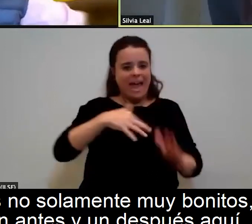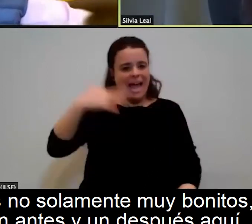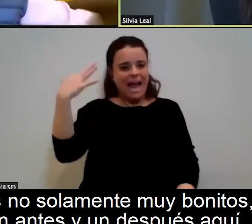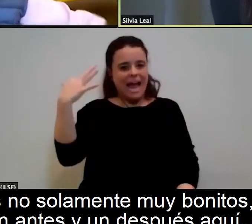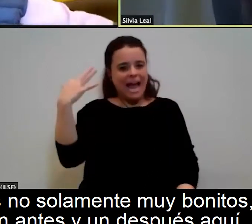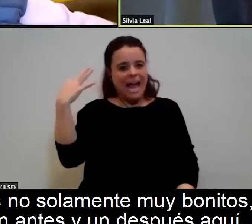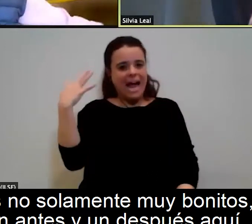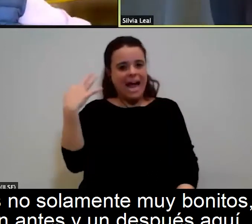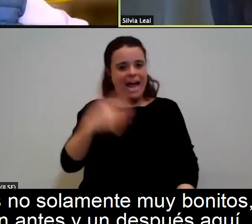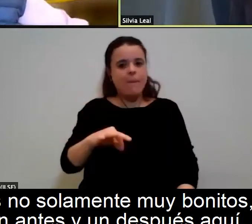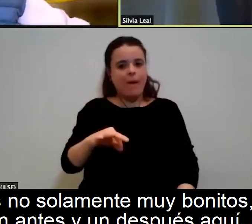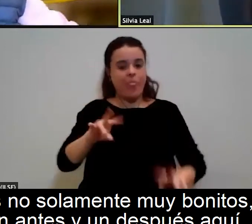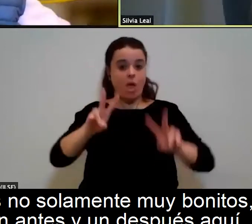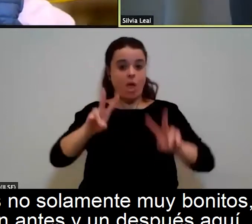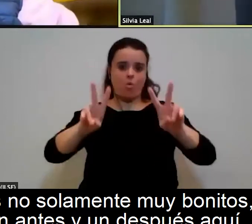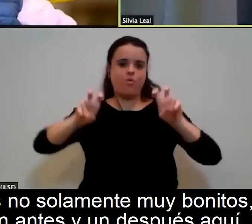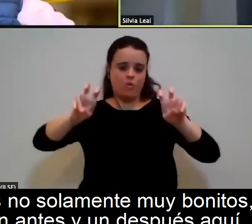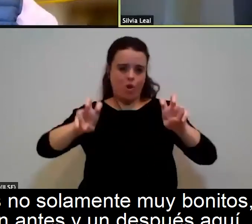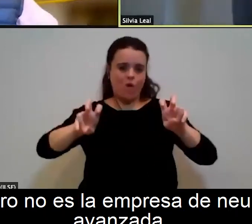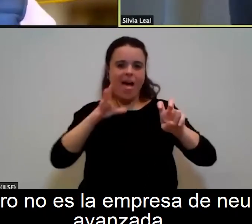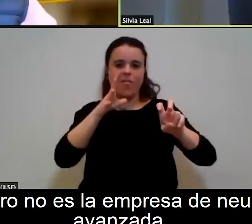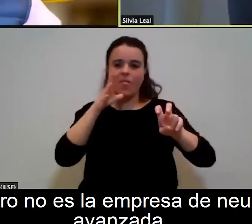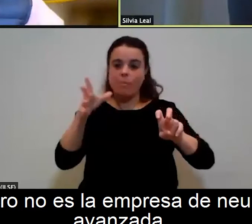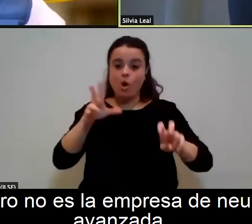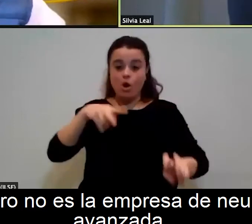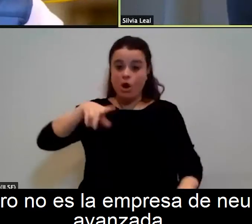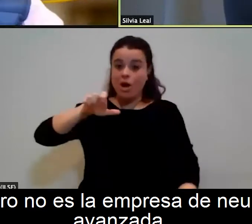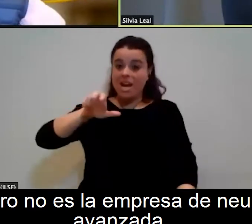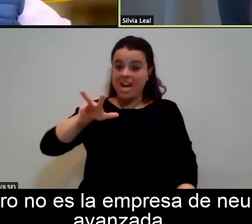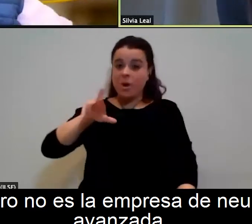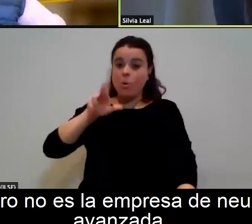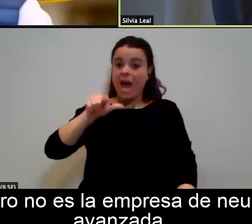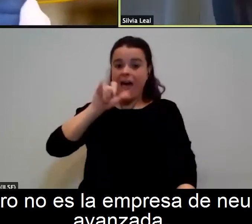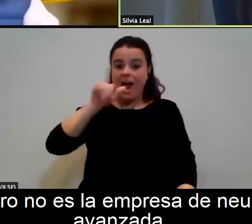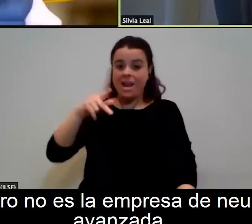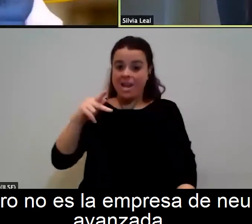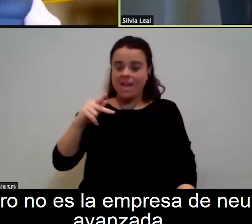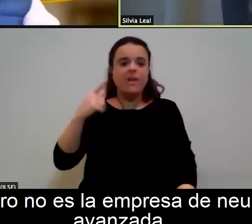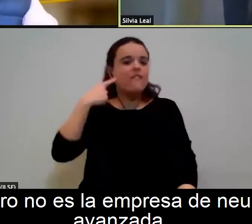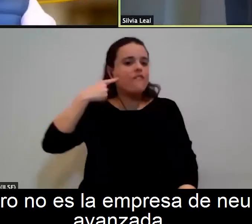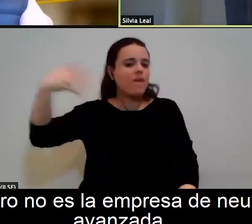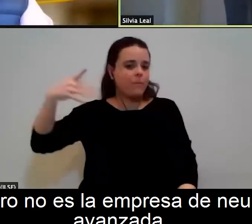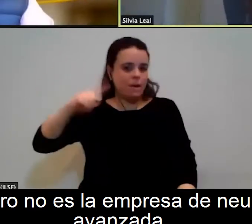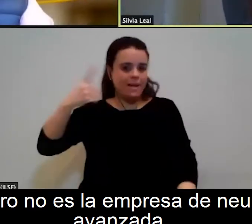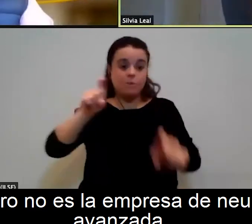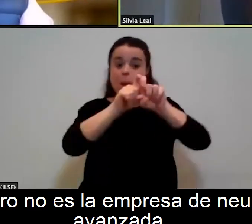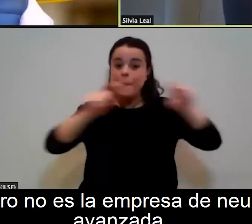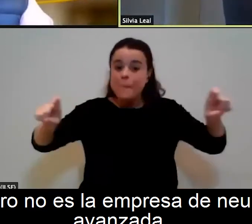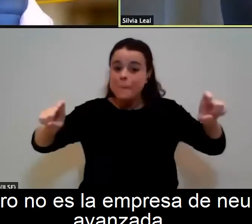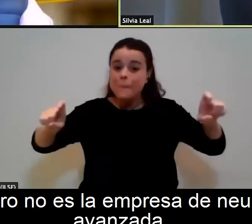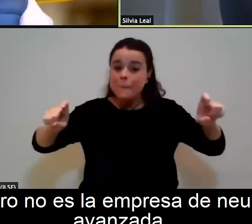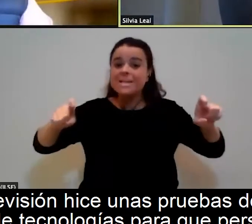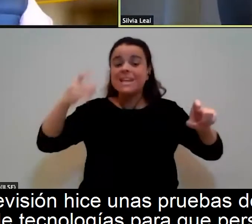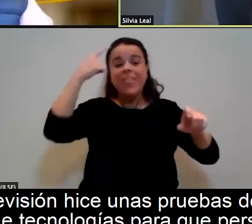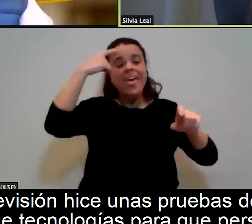antes y un después aquí, porque Neuralink es la más famosa, pero la realidad es que no es la empresa de neurotecnología más